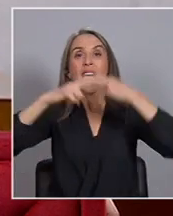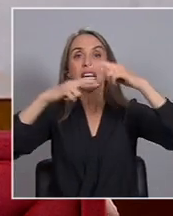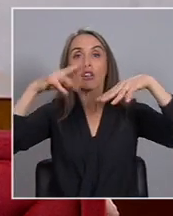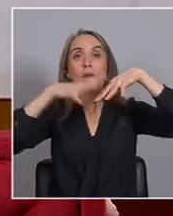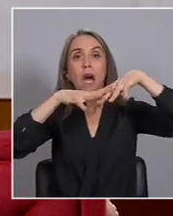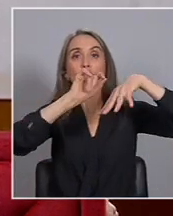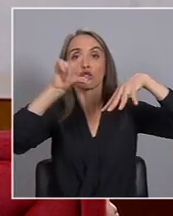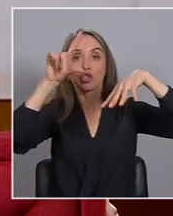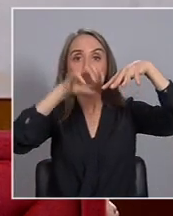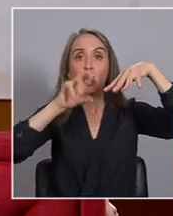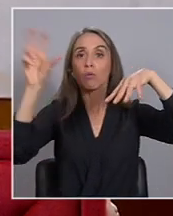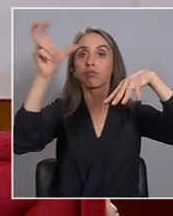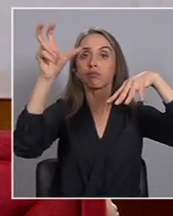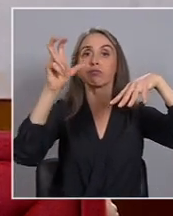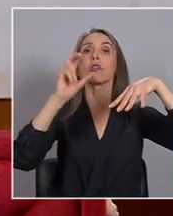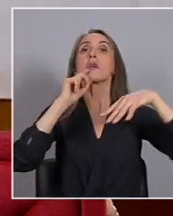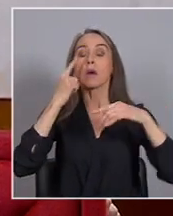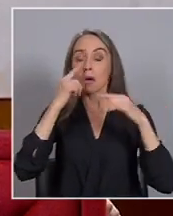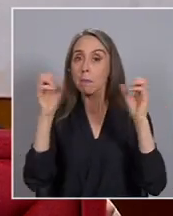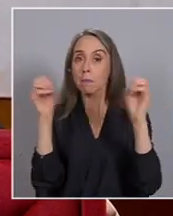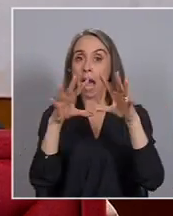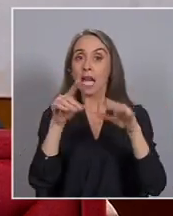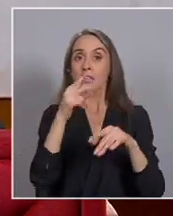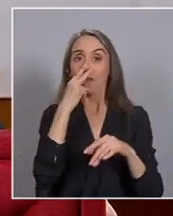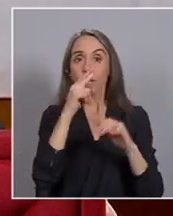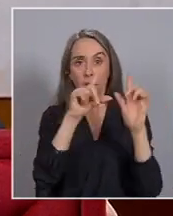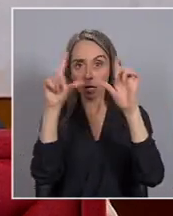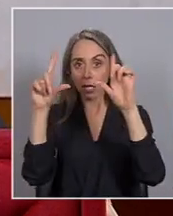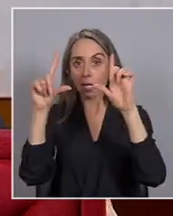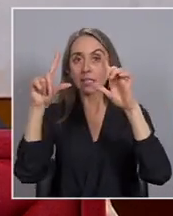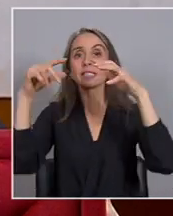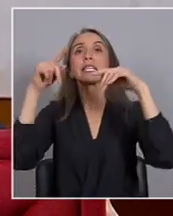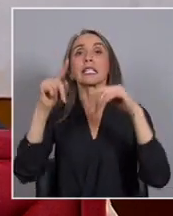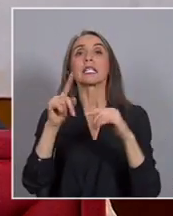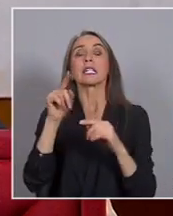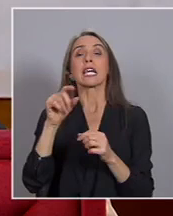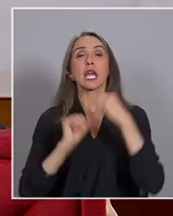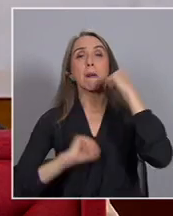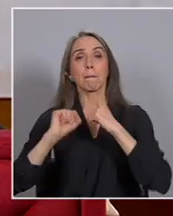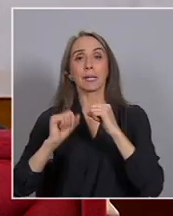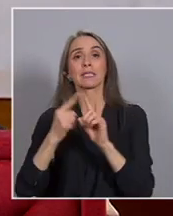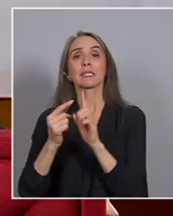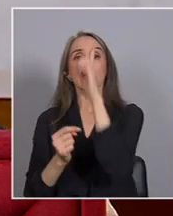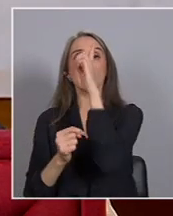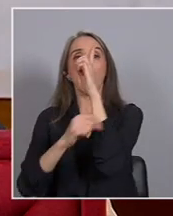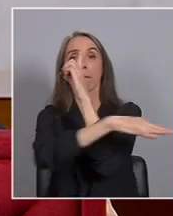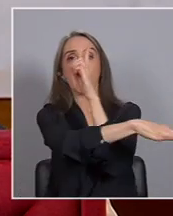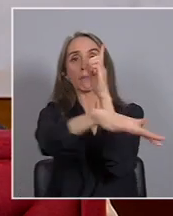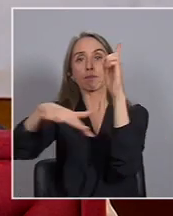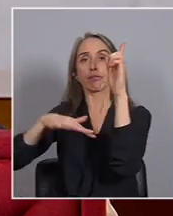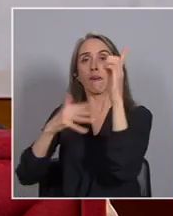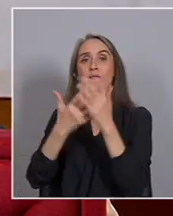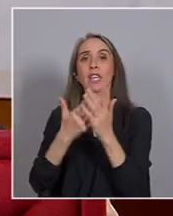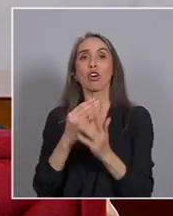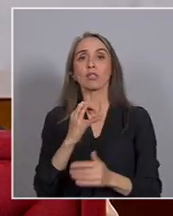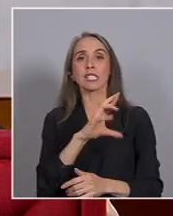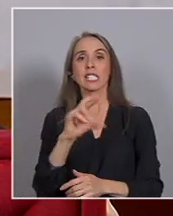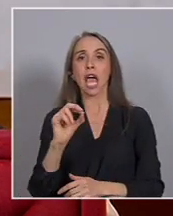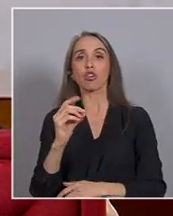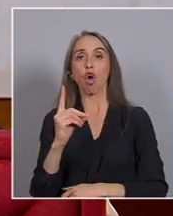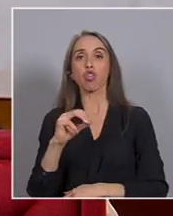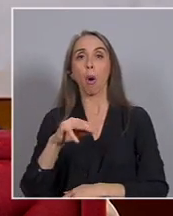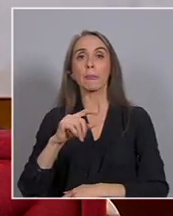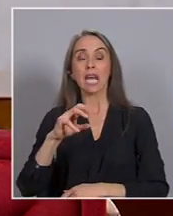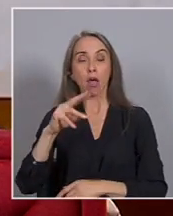visto, parece casi mágico ver las imágenes de Cerro Dominador. Y hoy el desafío